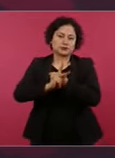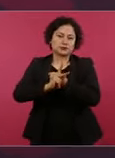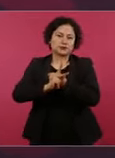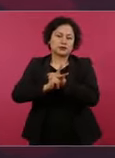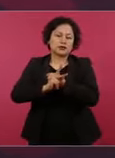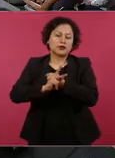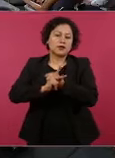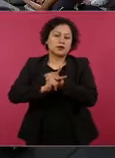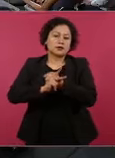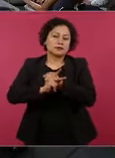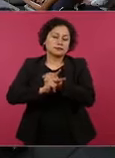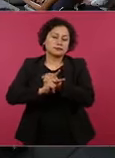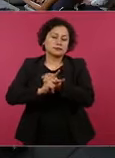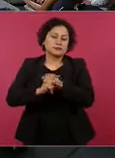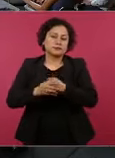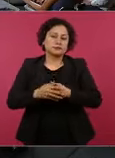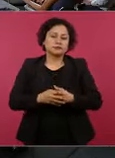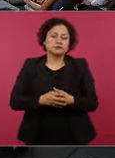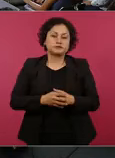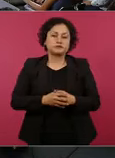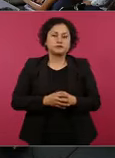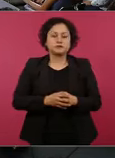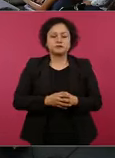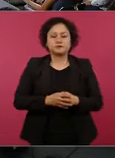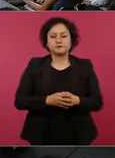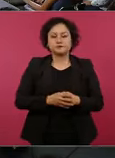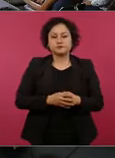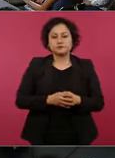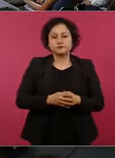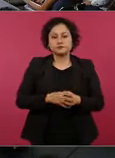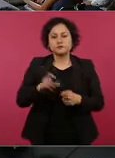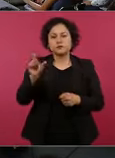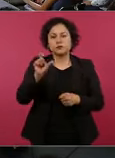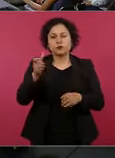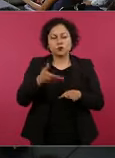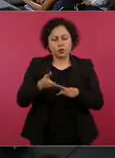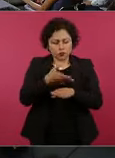que es hasta que llega el general